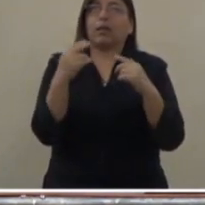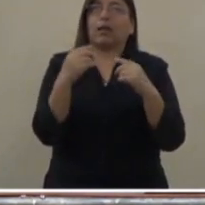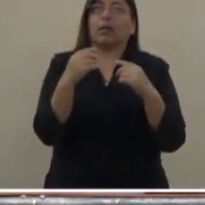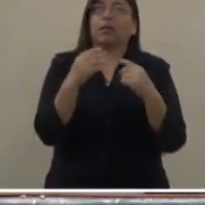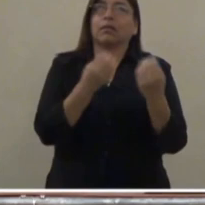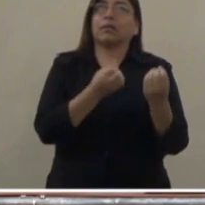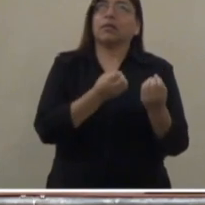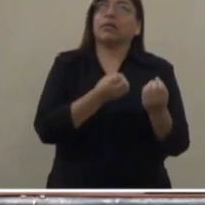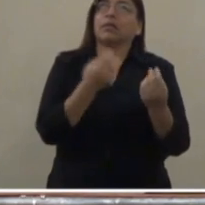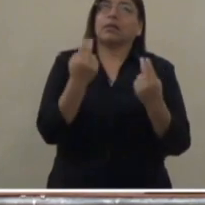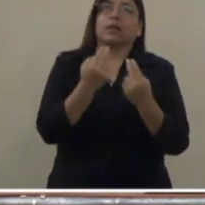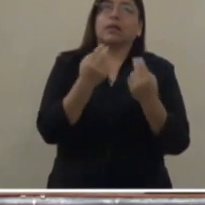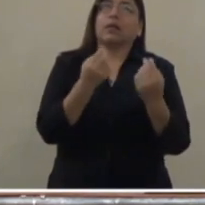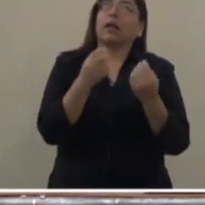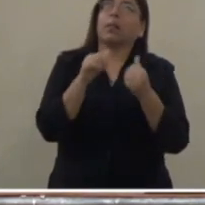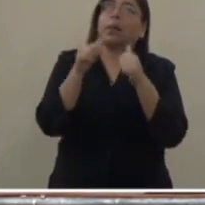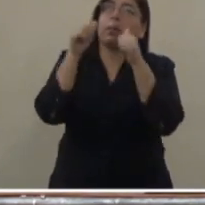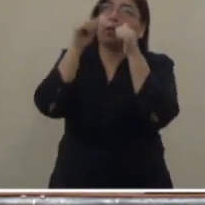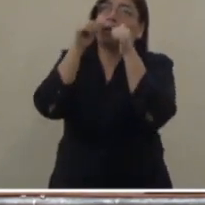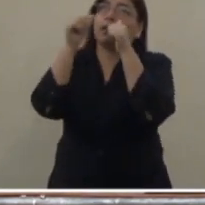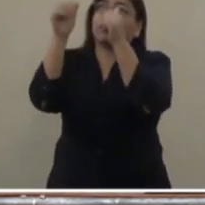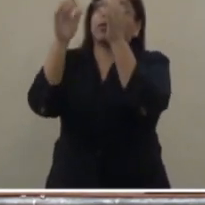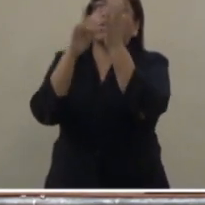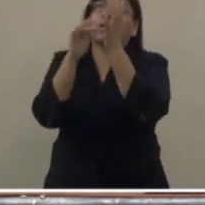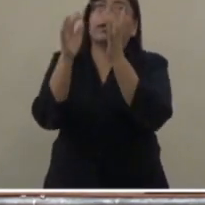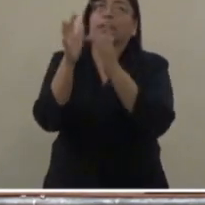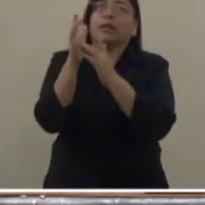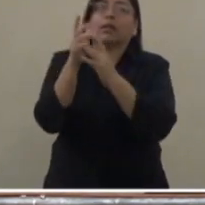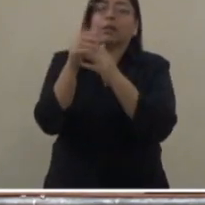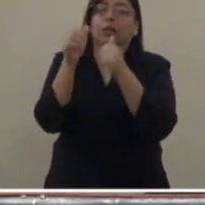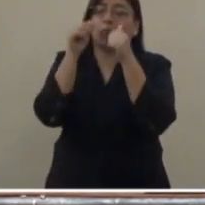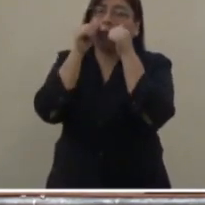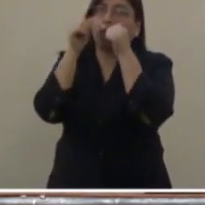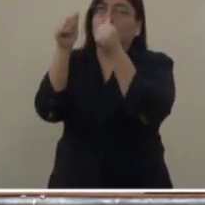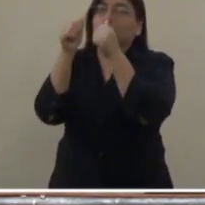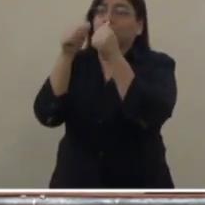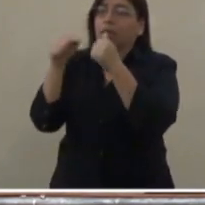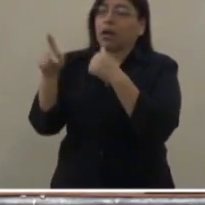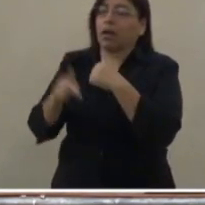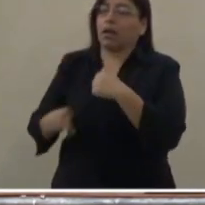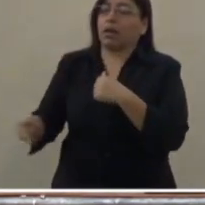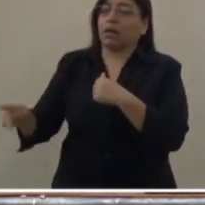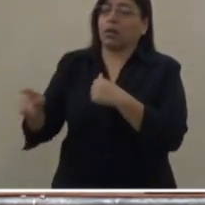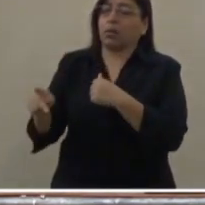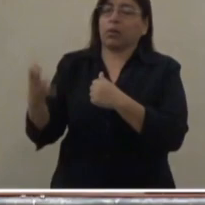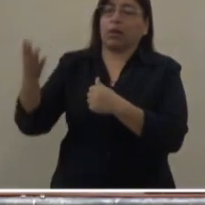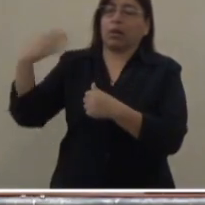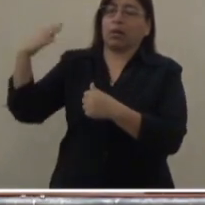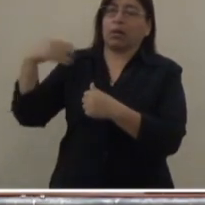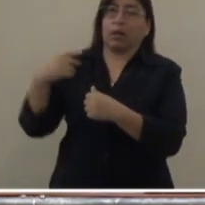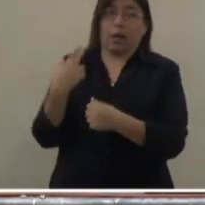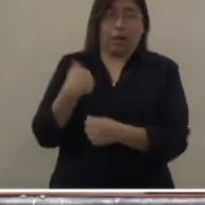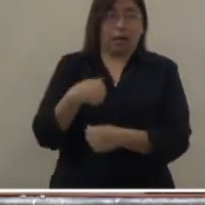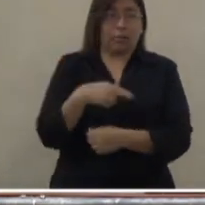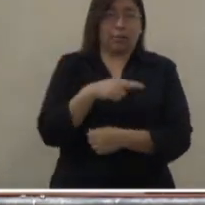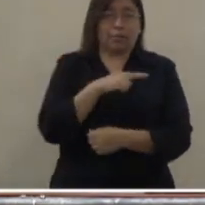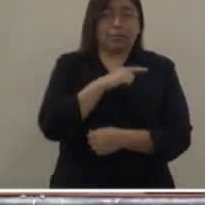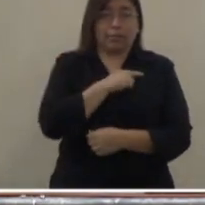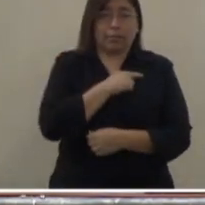por Jesús y por aquella primera comunidad. Ahora nos toca a